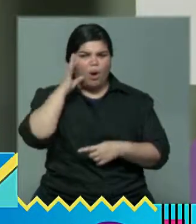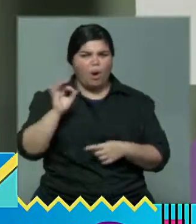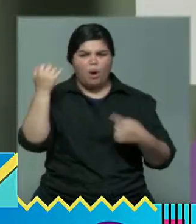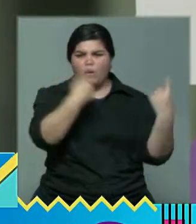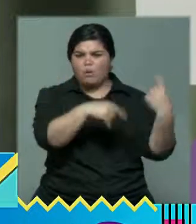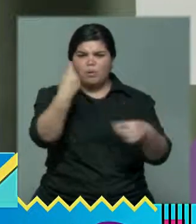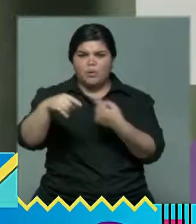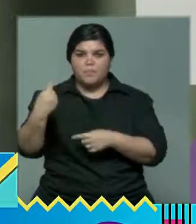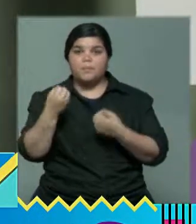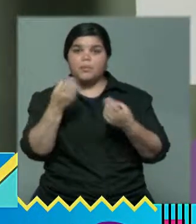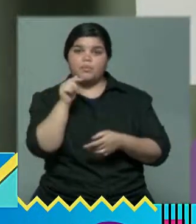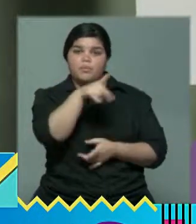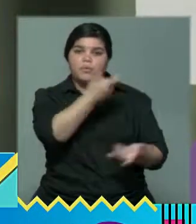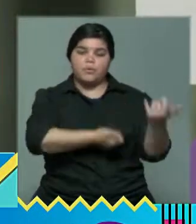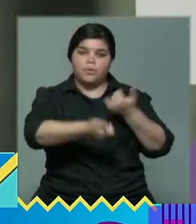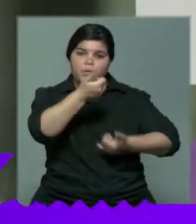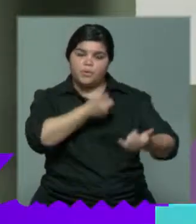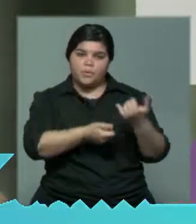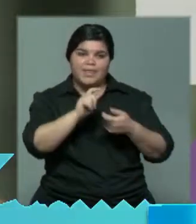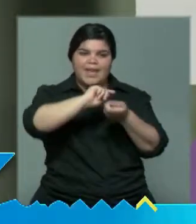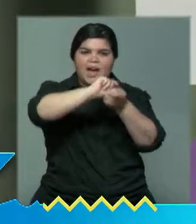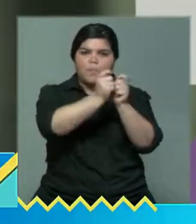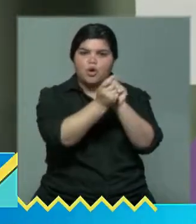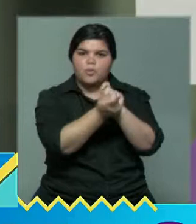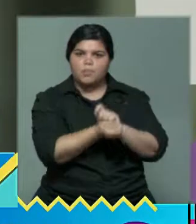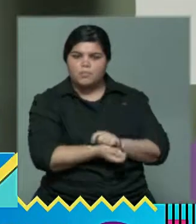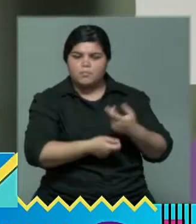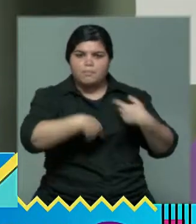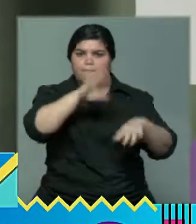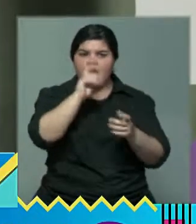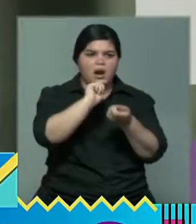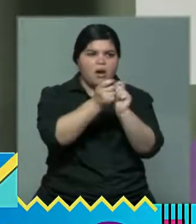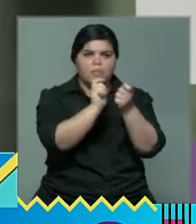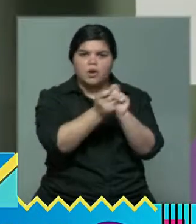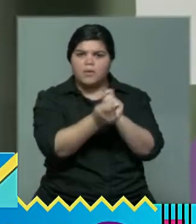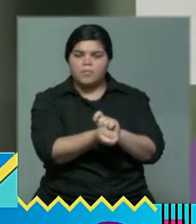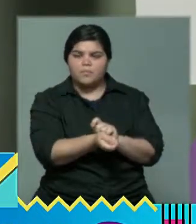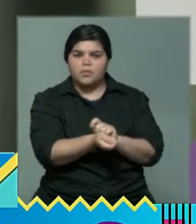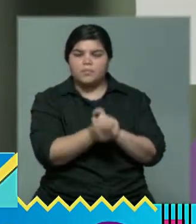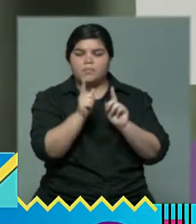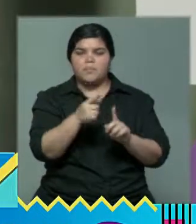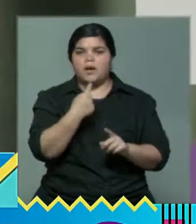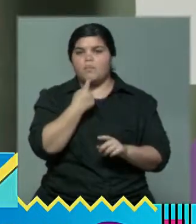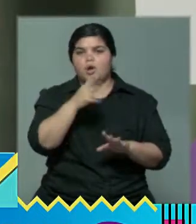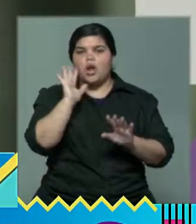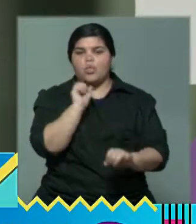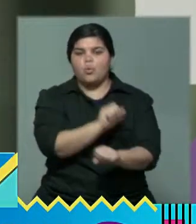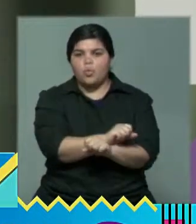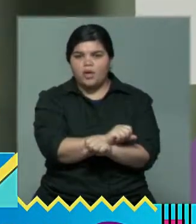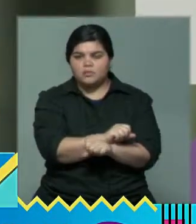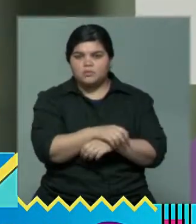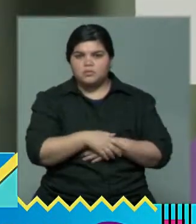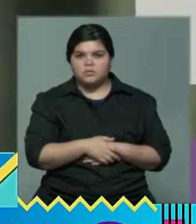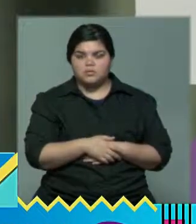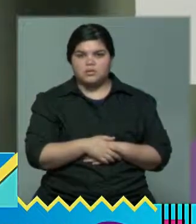mencionabas recién justamente que es uno de los que más modifica, o de las que más modificaciones se les ha realizado a partir de la libertad condicional. ¿Por qué creen que justamente este